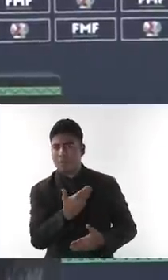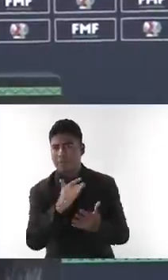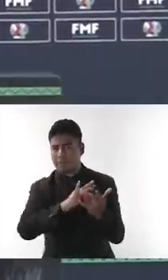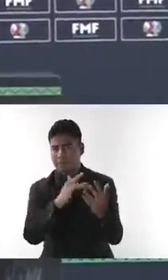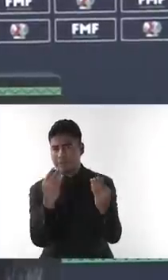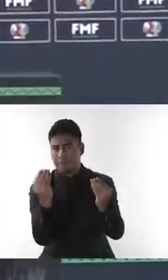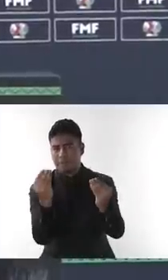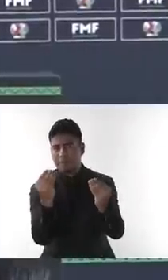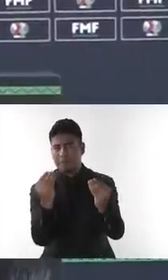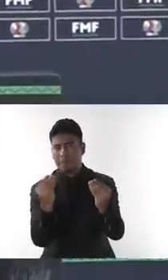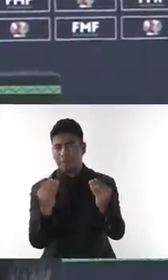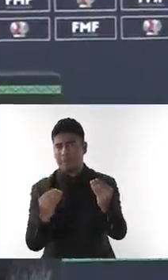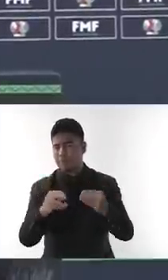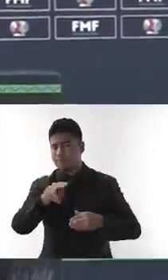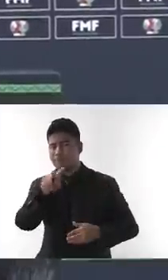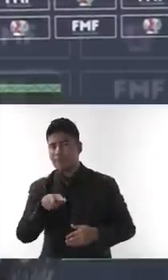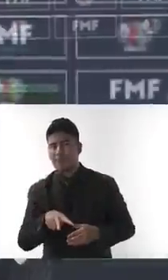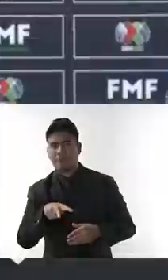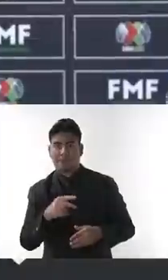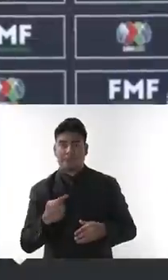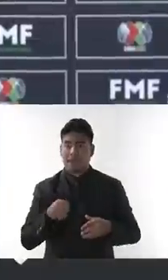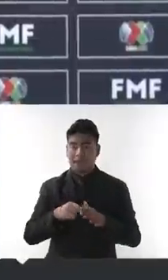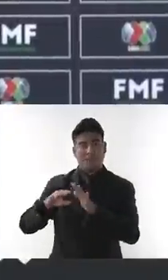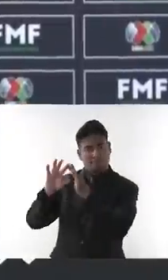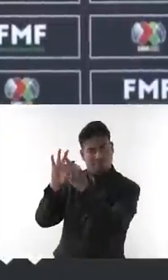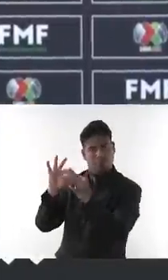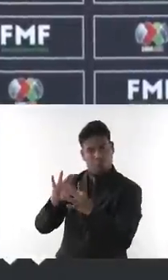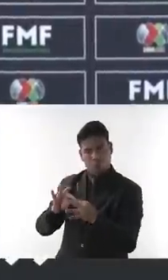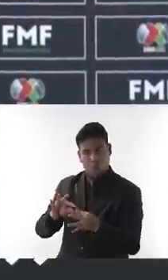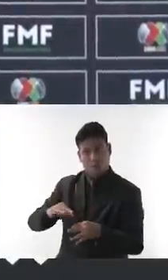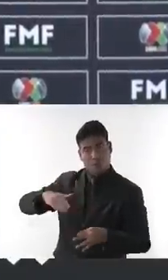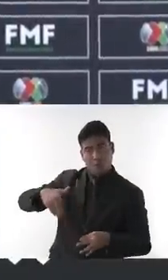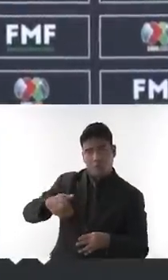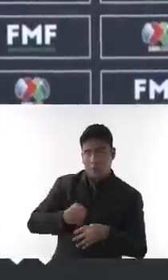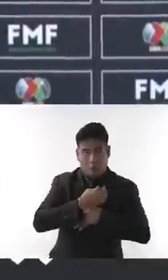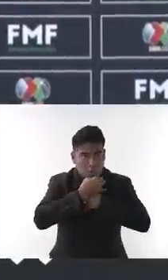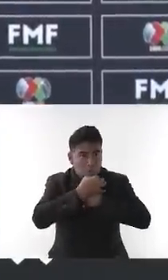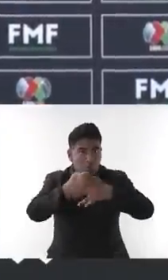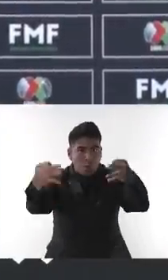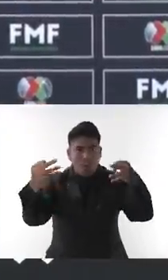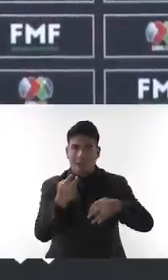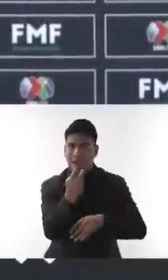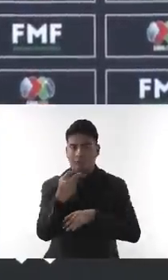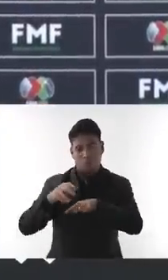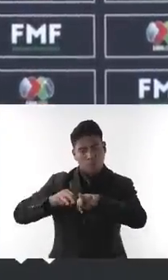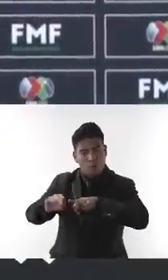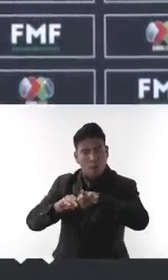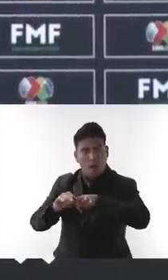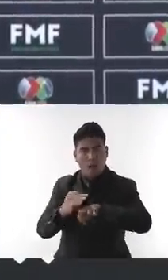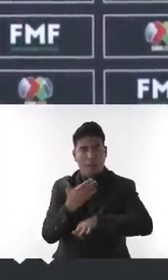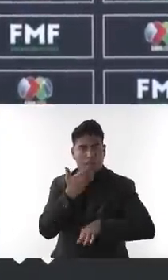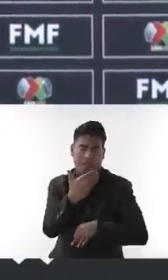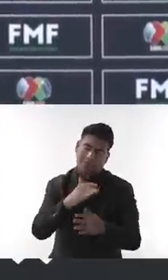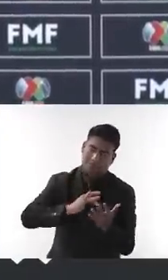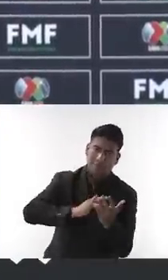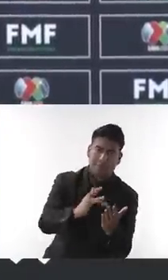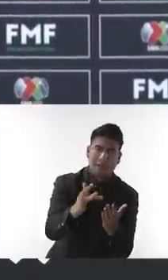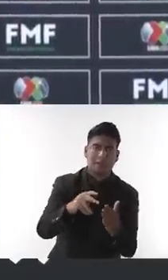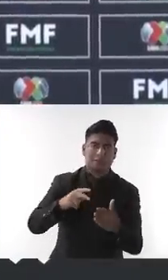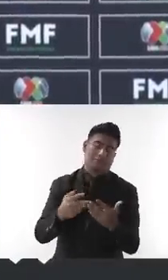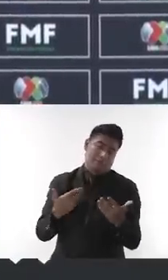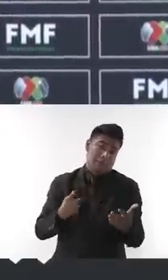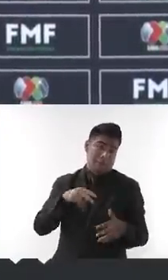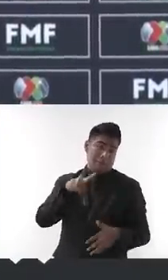gracias por este anuncio, muchas gracias por todo lo que hemos podido trabajar en los últimos,